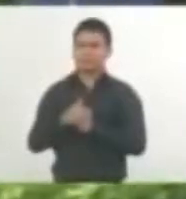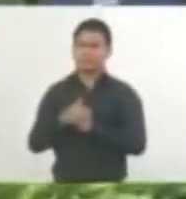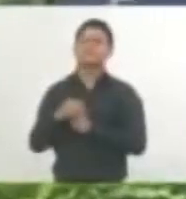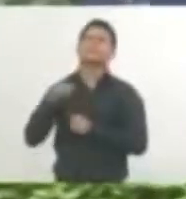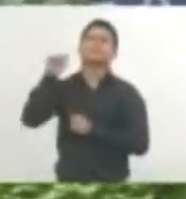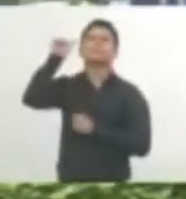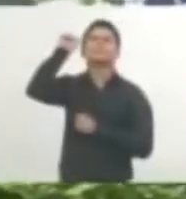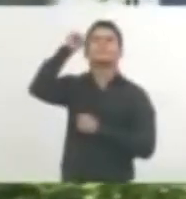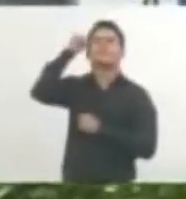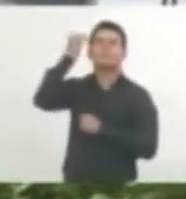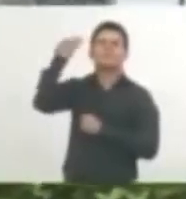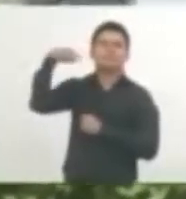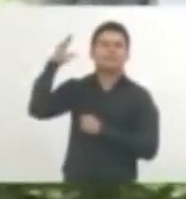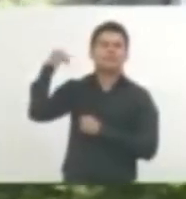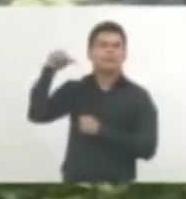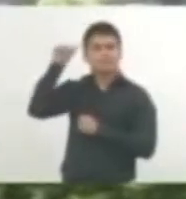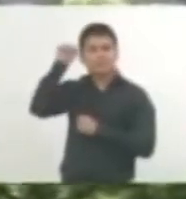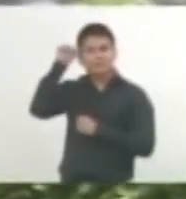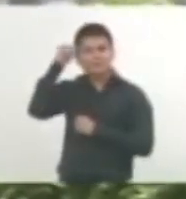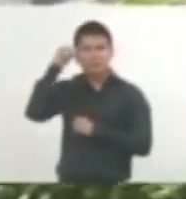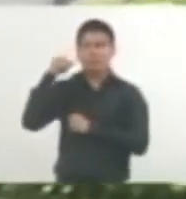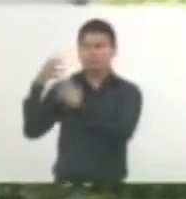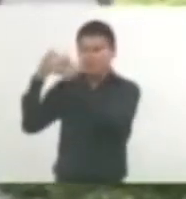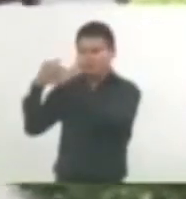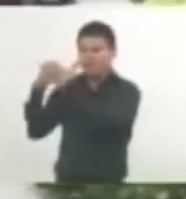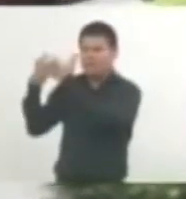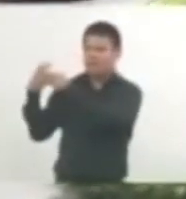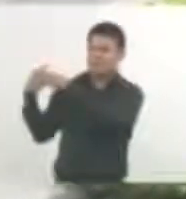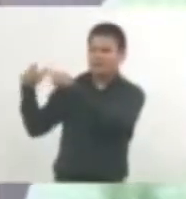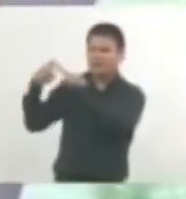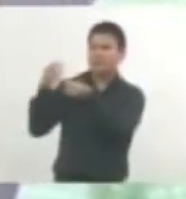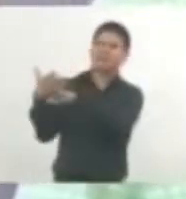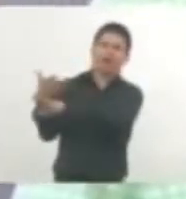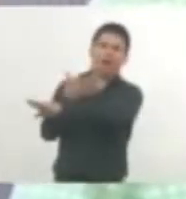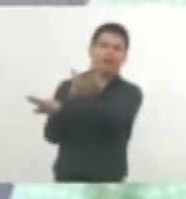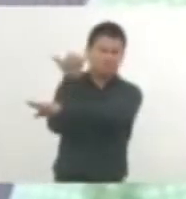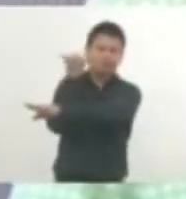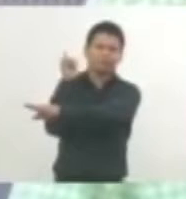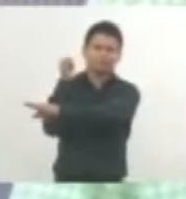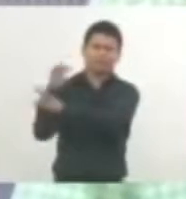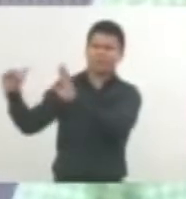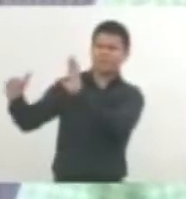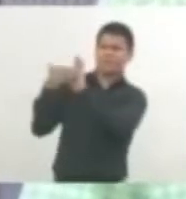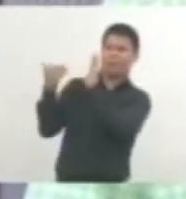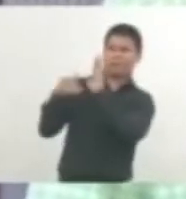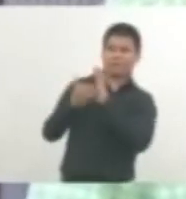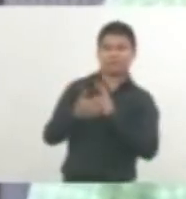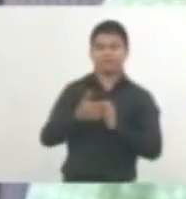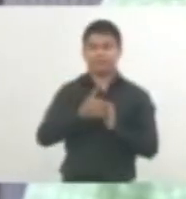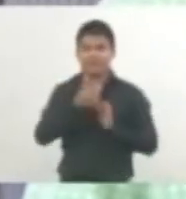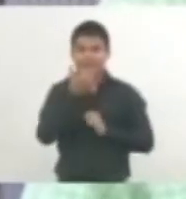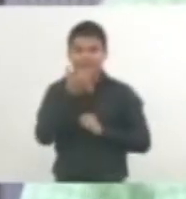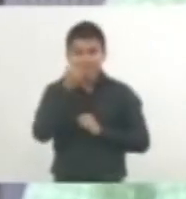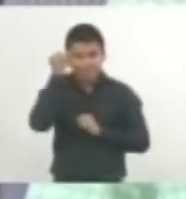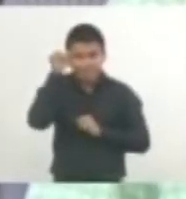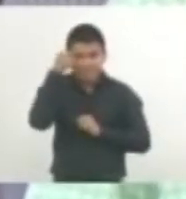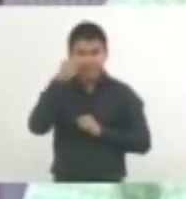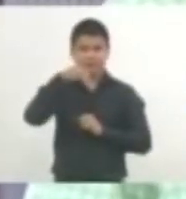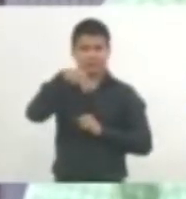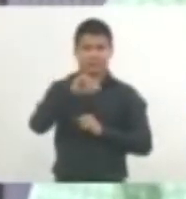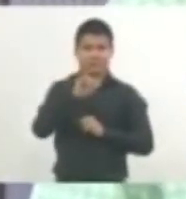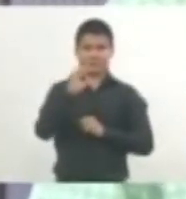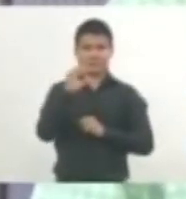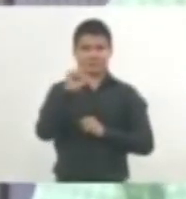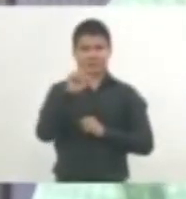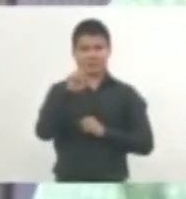ha salido bien librado, creando un sinsabor en este proceso. La demanda de Nicaragua por asuntos limítrofes y